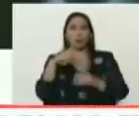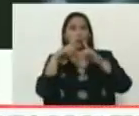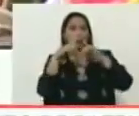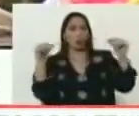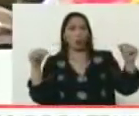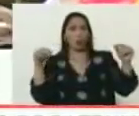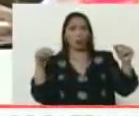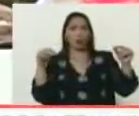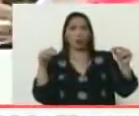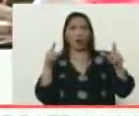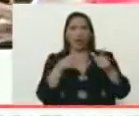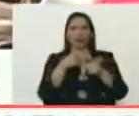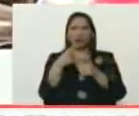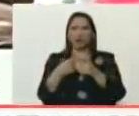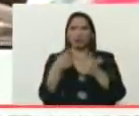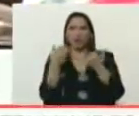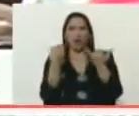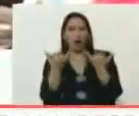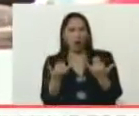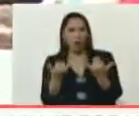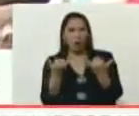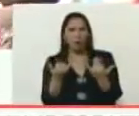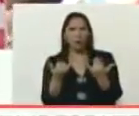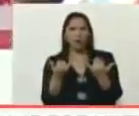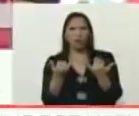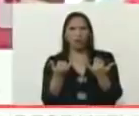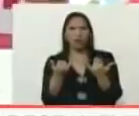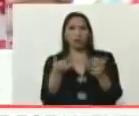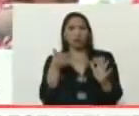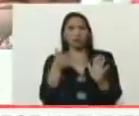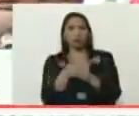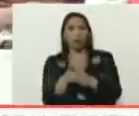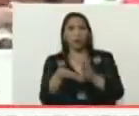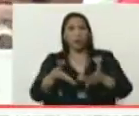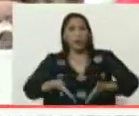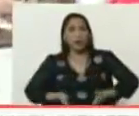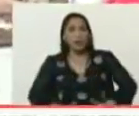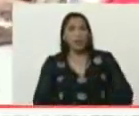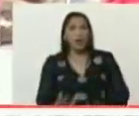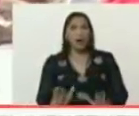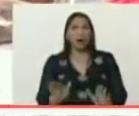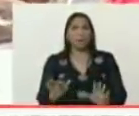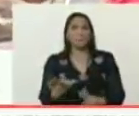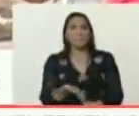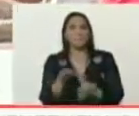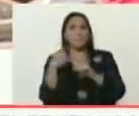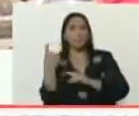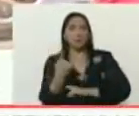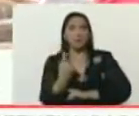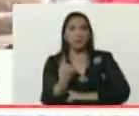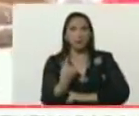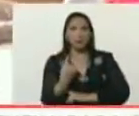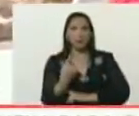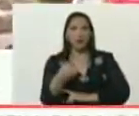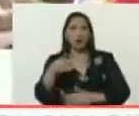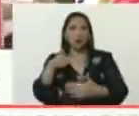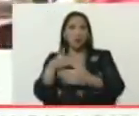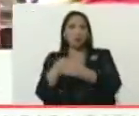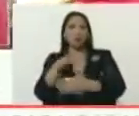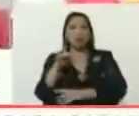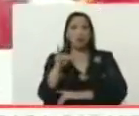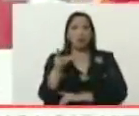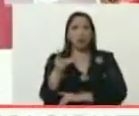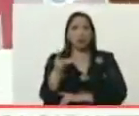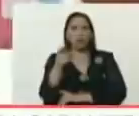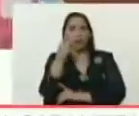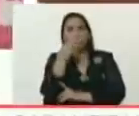la enfilaron sobre la hija predilecta del padre Bolívar. La enfilaron contra Bolivia, pueblo